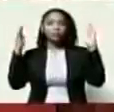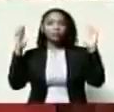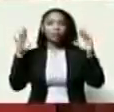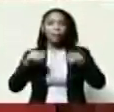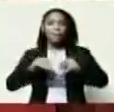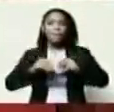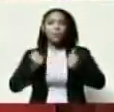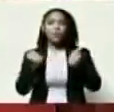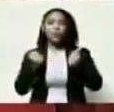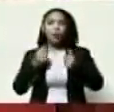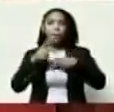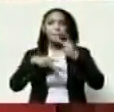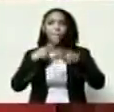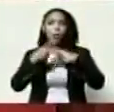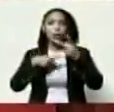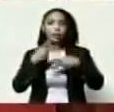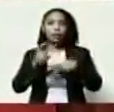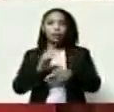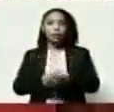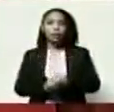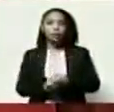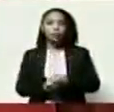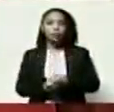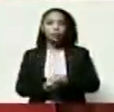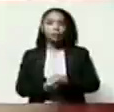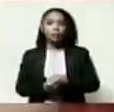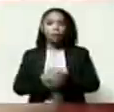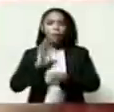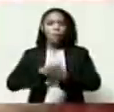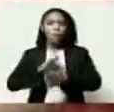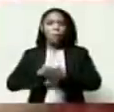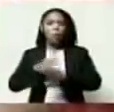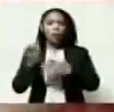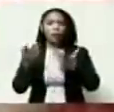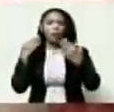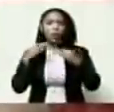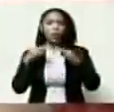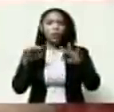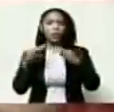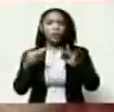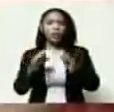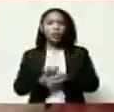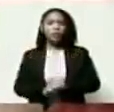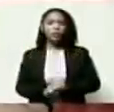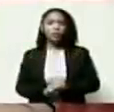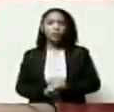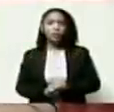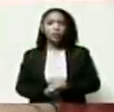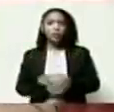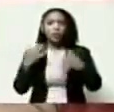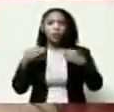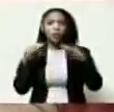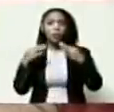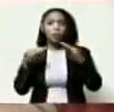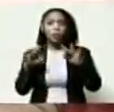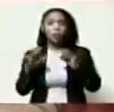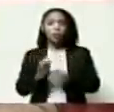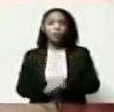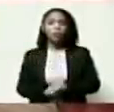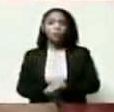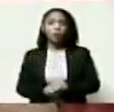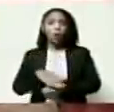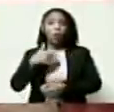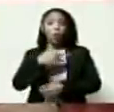Desaparecen políticamente. Porque normalmente, fíjate, o fíjense, normalmente cuando